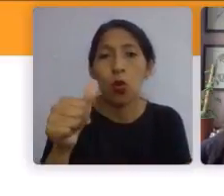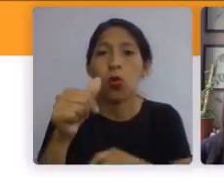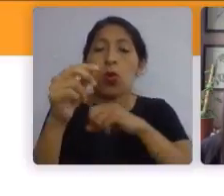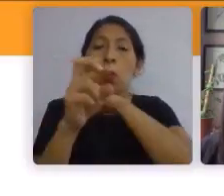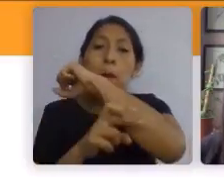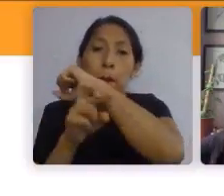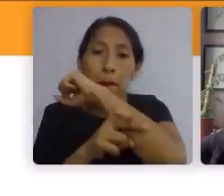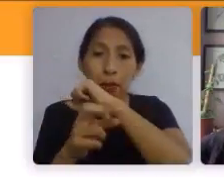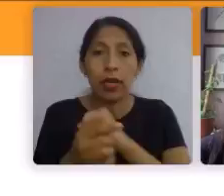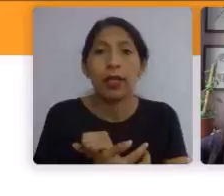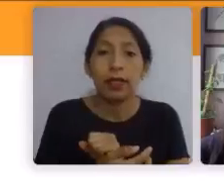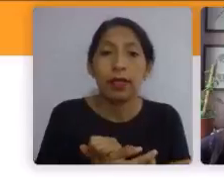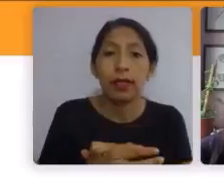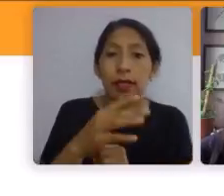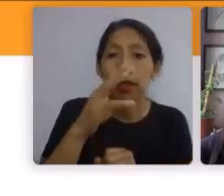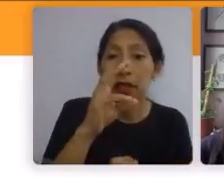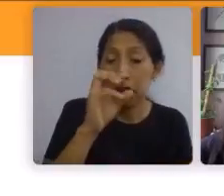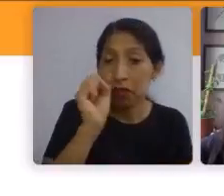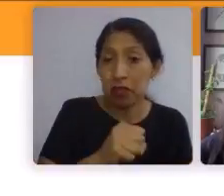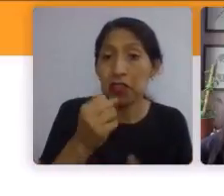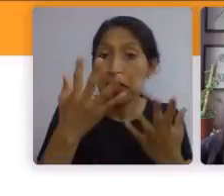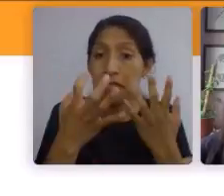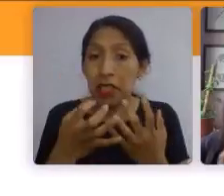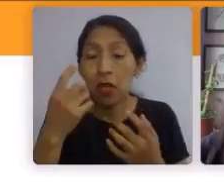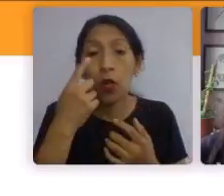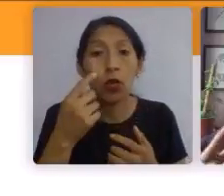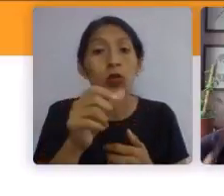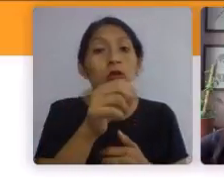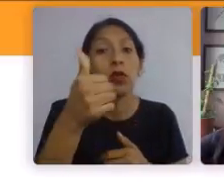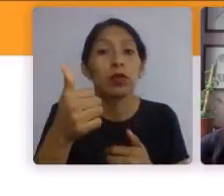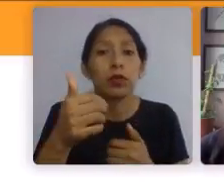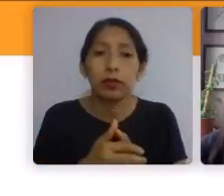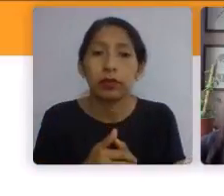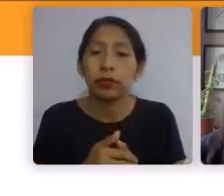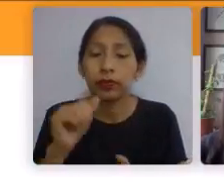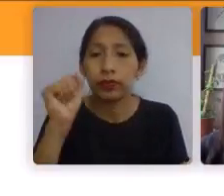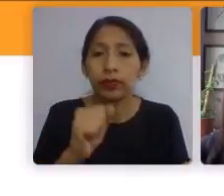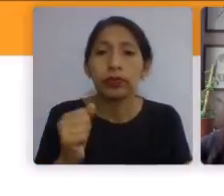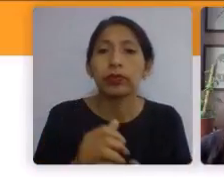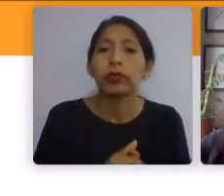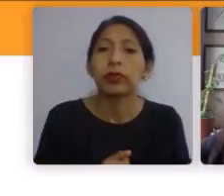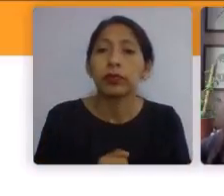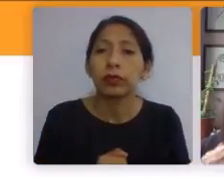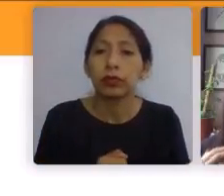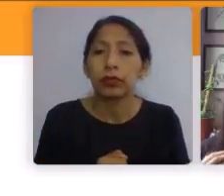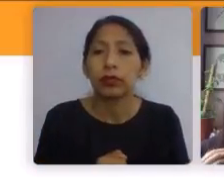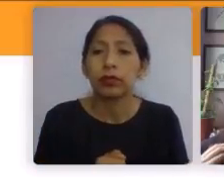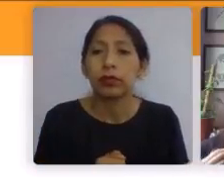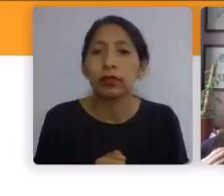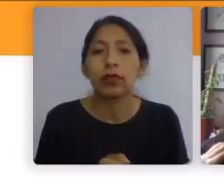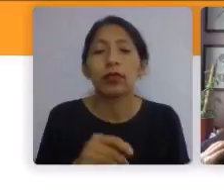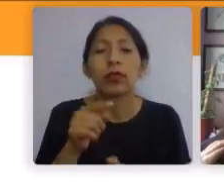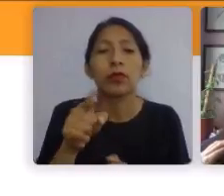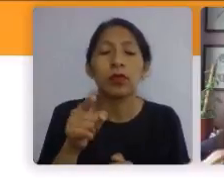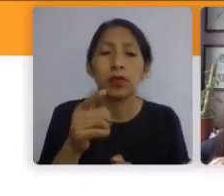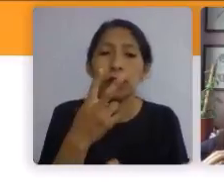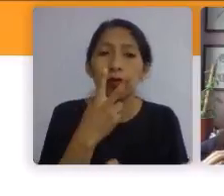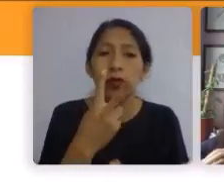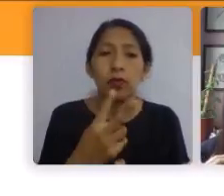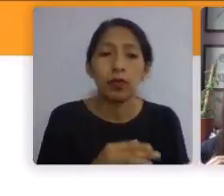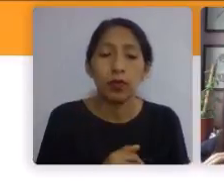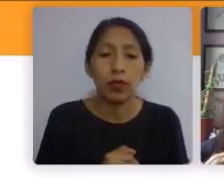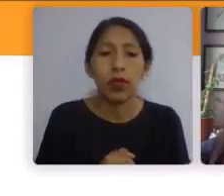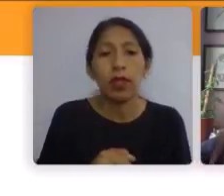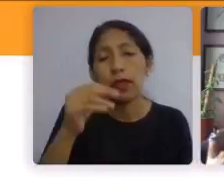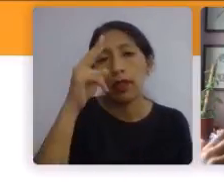que 6 de cada 10 tiene ese comportamiento. Entonces, justamente estamos viendo la recuperación de